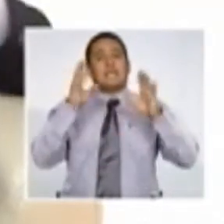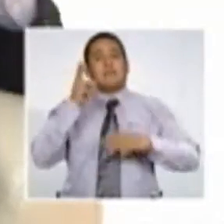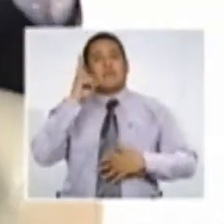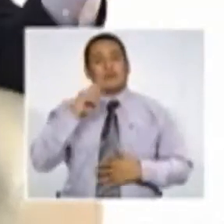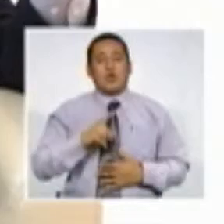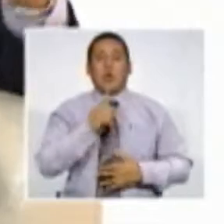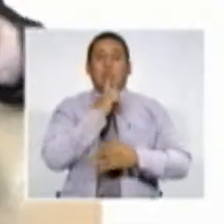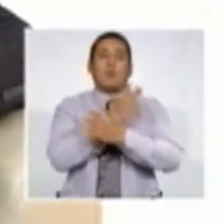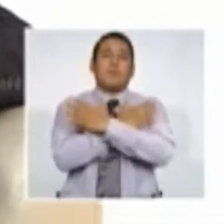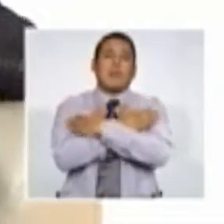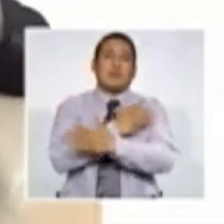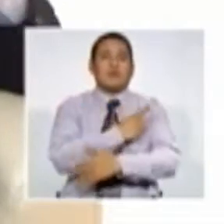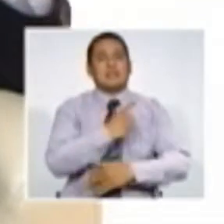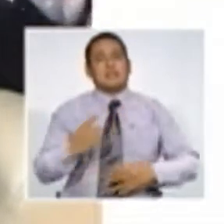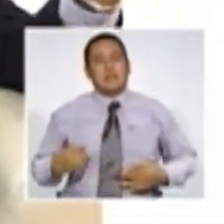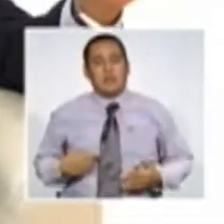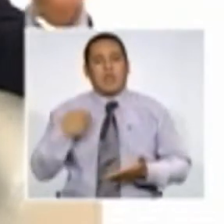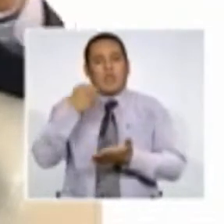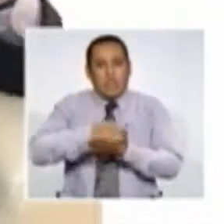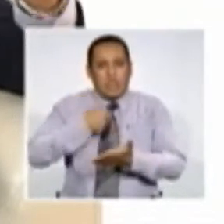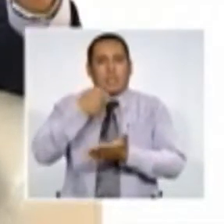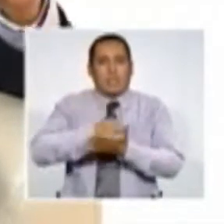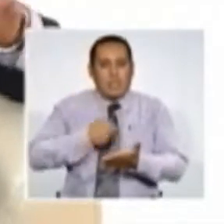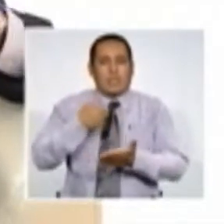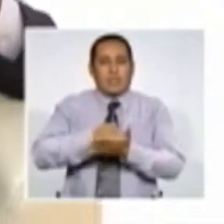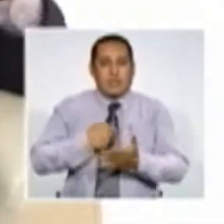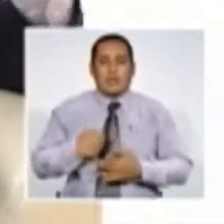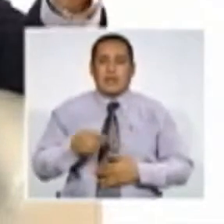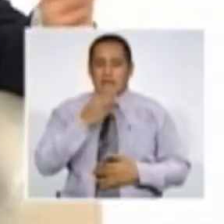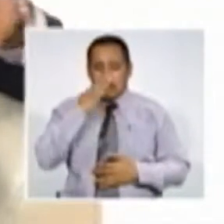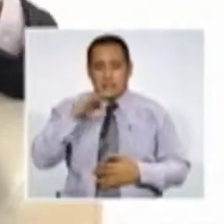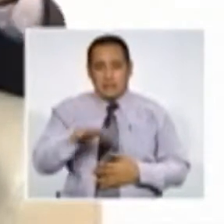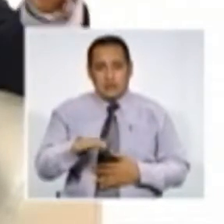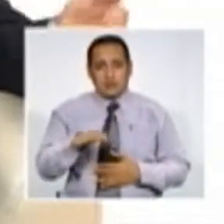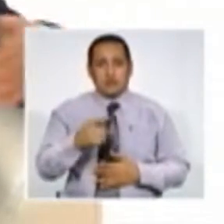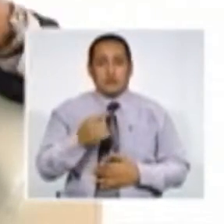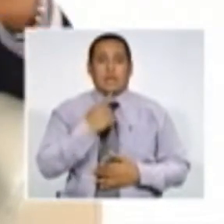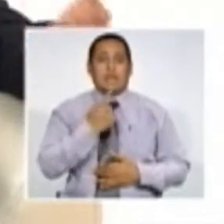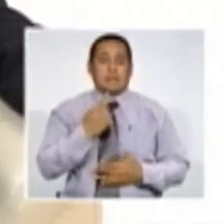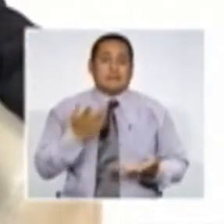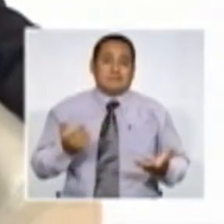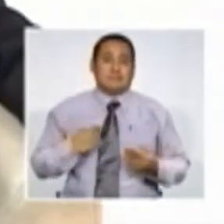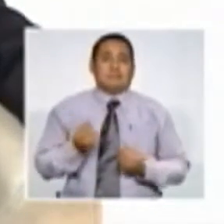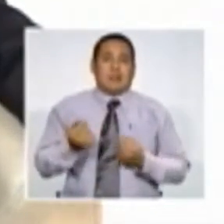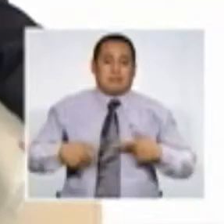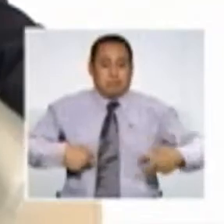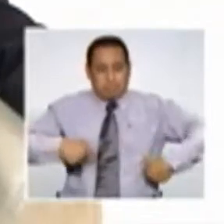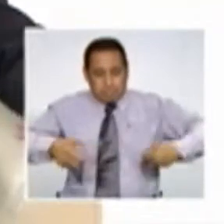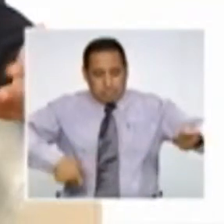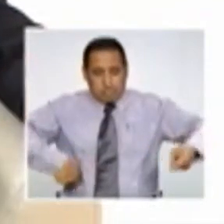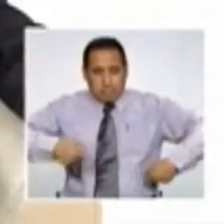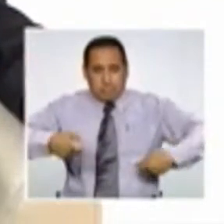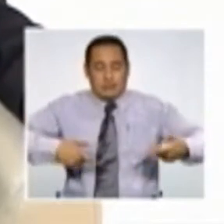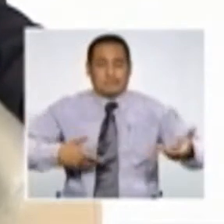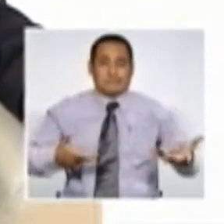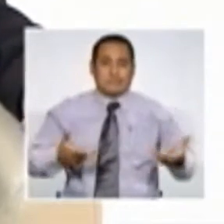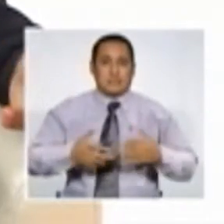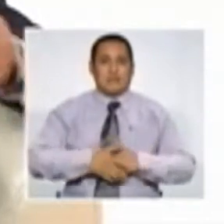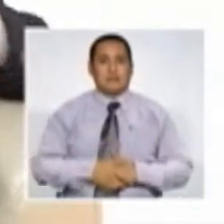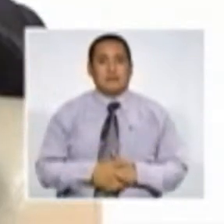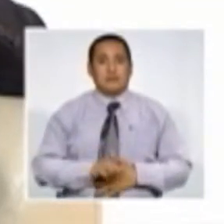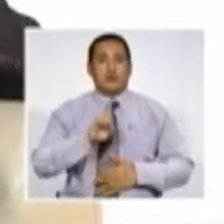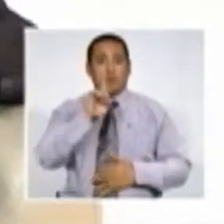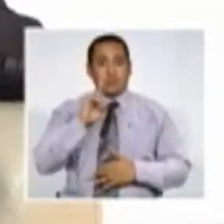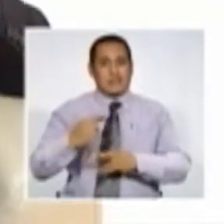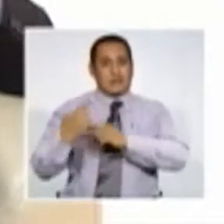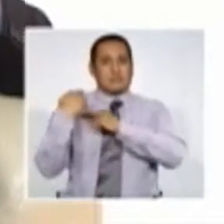del profesor, cumpleaños del director, etcétera, etcétera. Entonces le andan sacando a los niños plata por todo lado, ¿no?